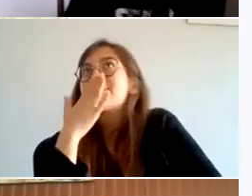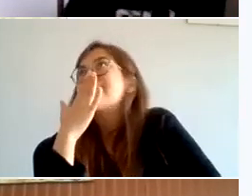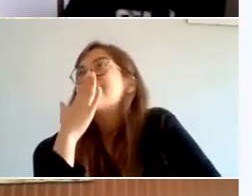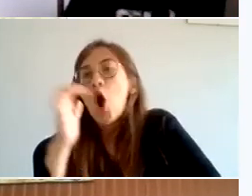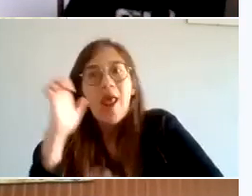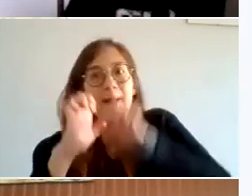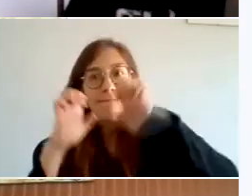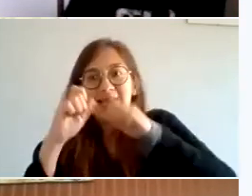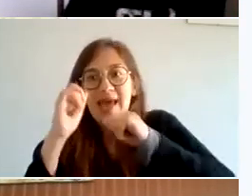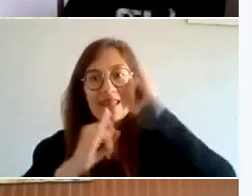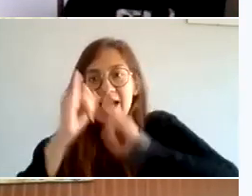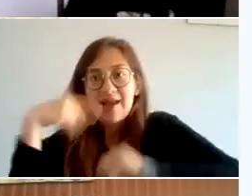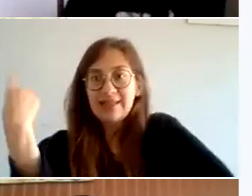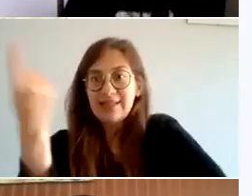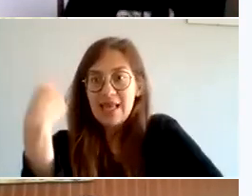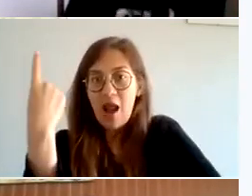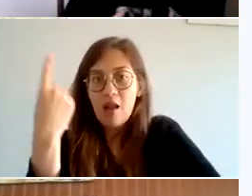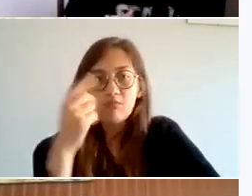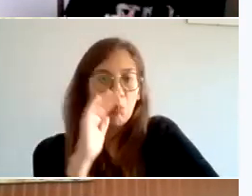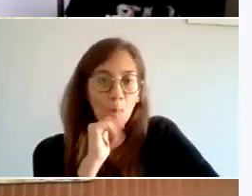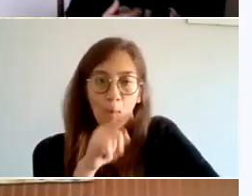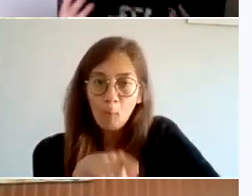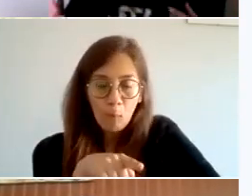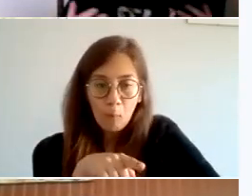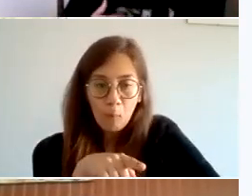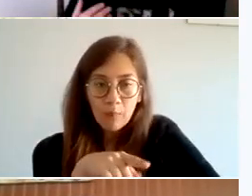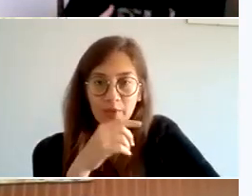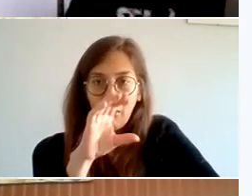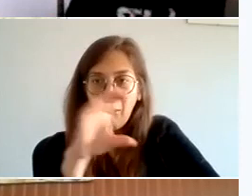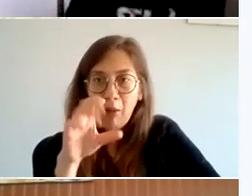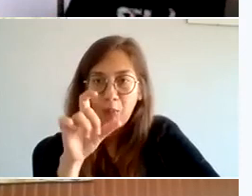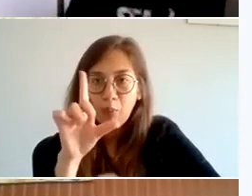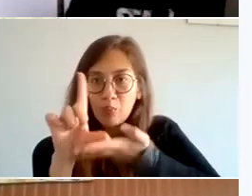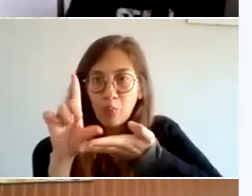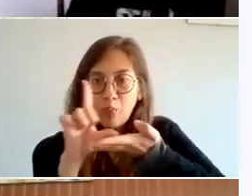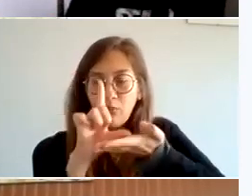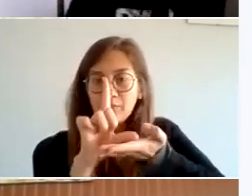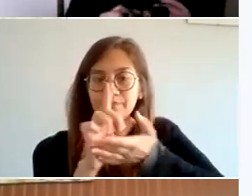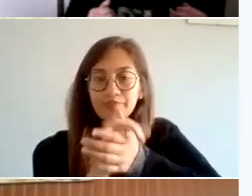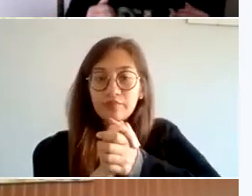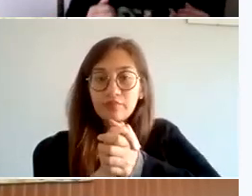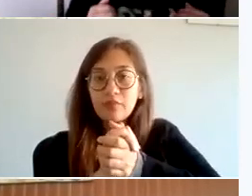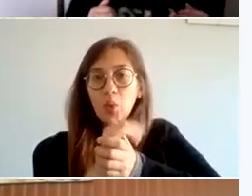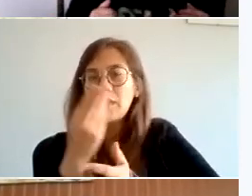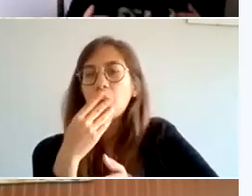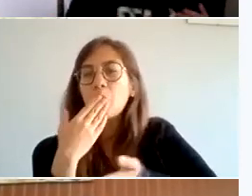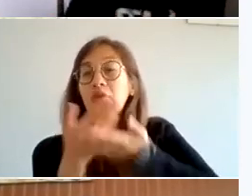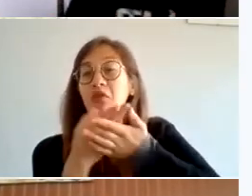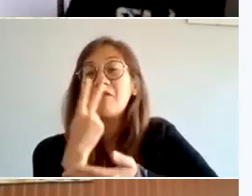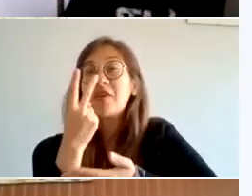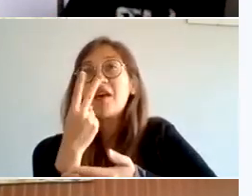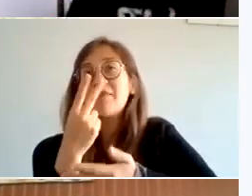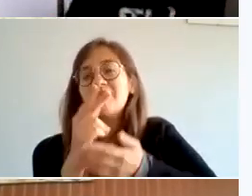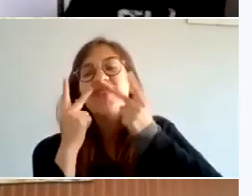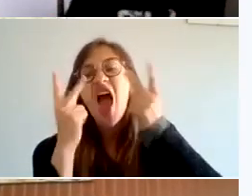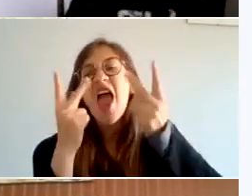tienen forma de conectarse y que nosotros lo podemos ver cuando ustedes salen quizá en el verano y van a algún campo